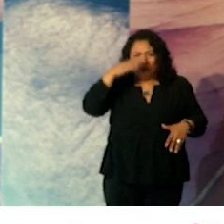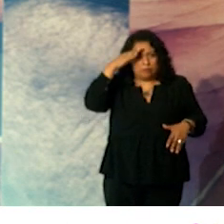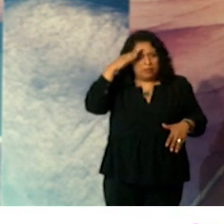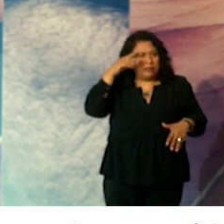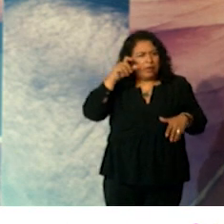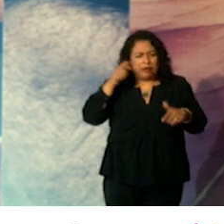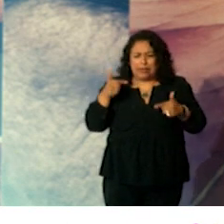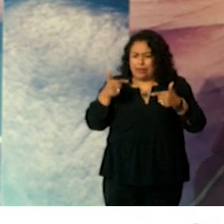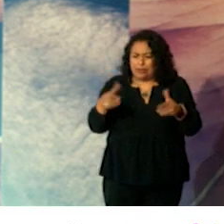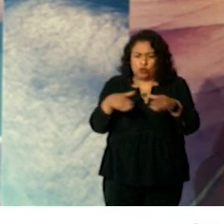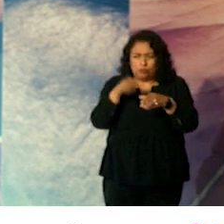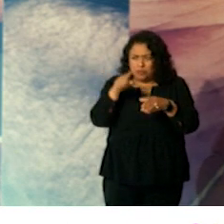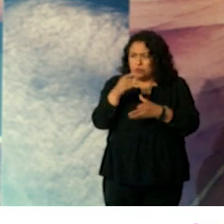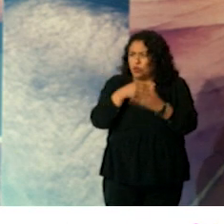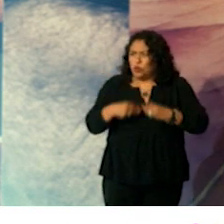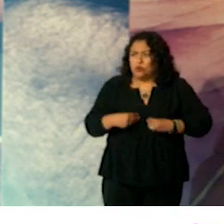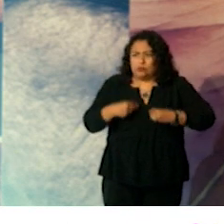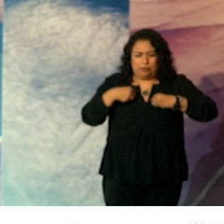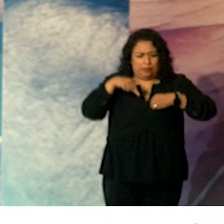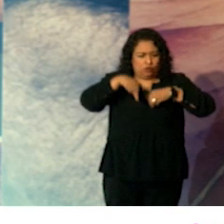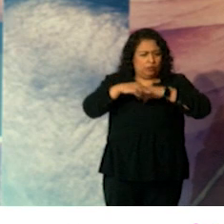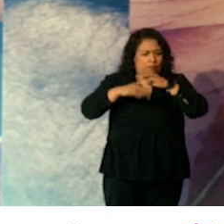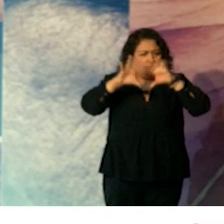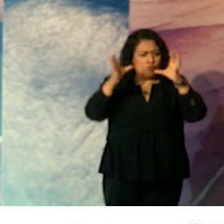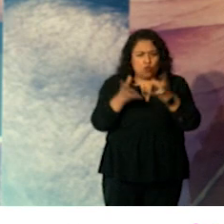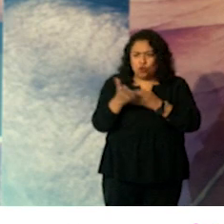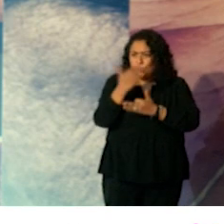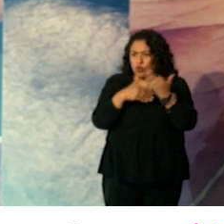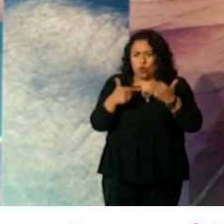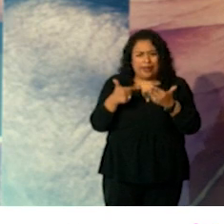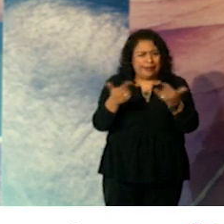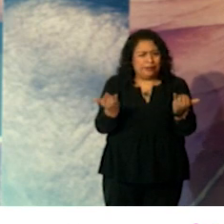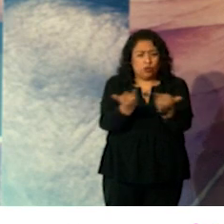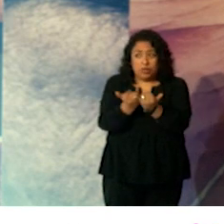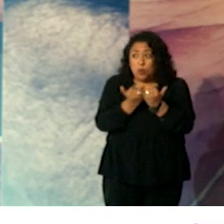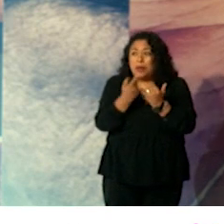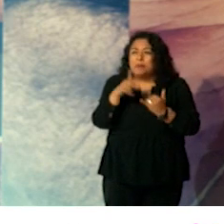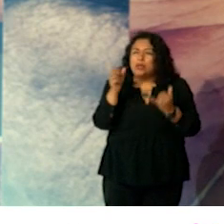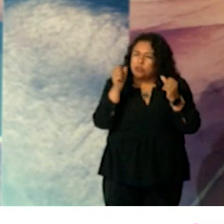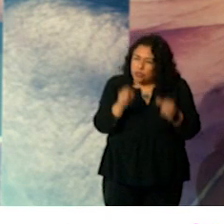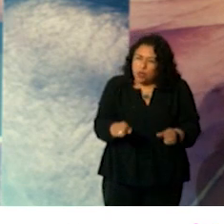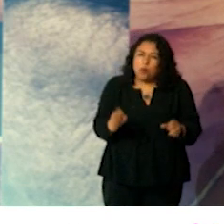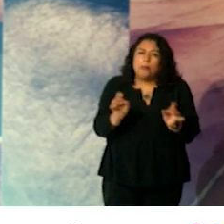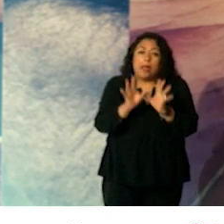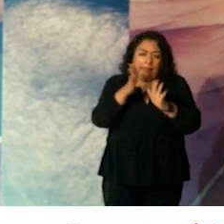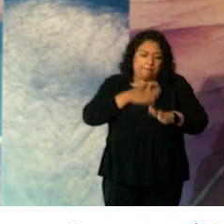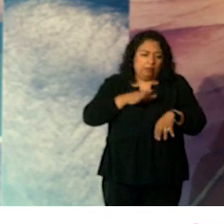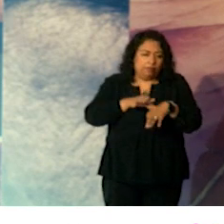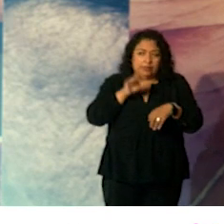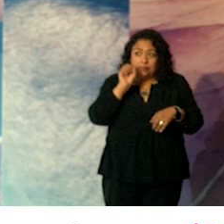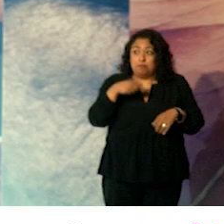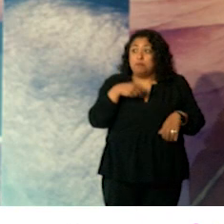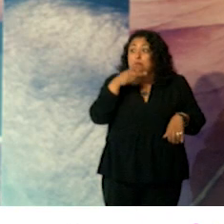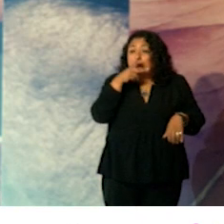una misma generación porque estamos vivos en el planeta ahora, pero seguramente les ha pasado, o por lo menos a mí me ha pasado con